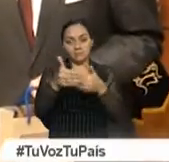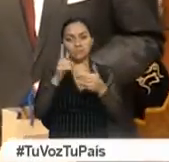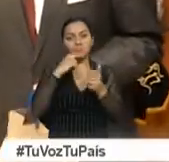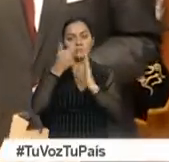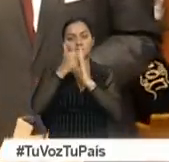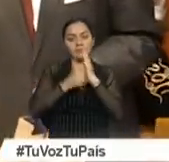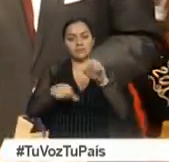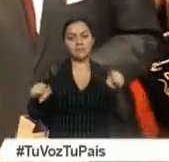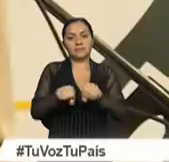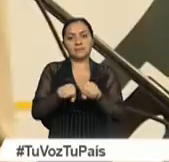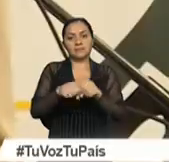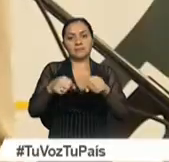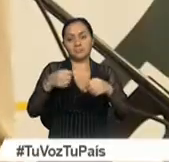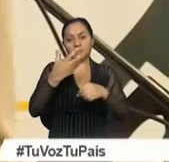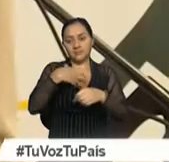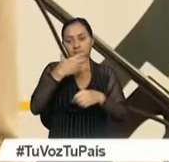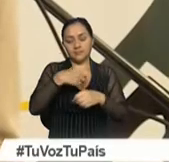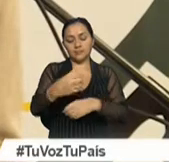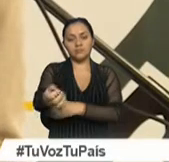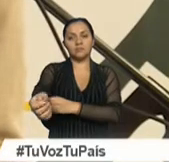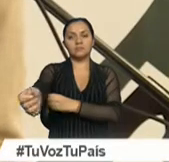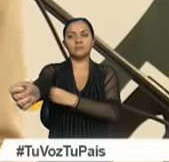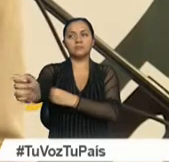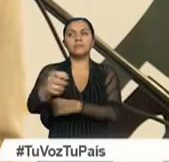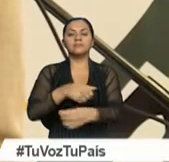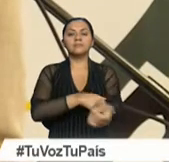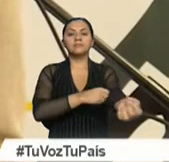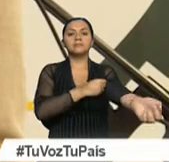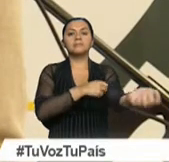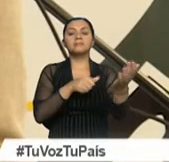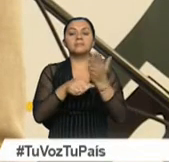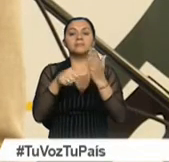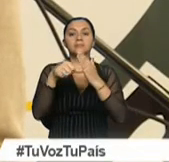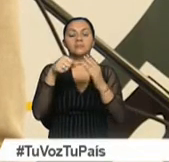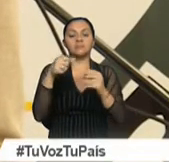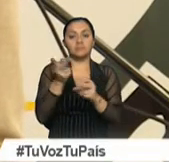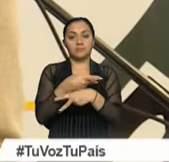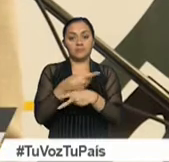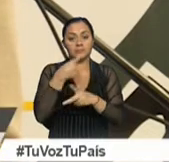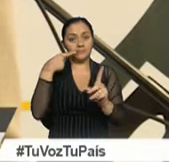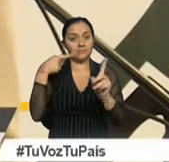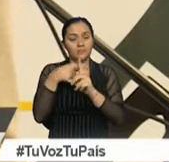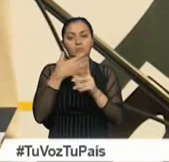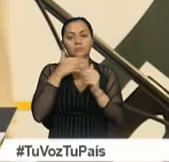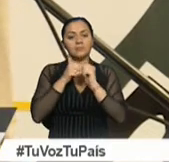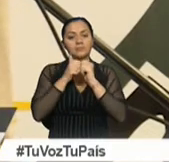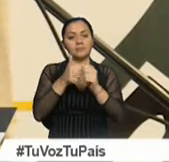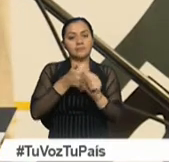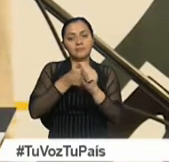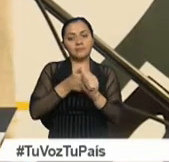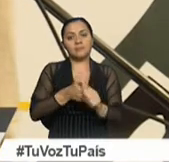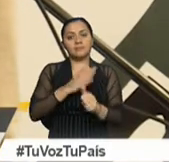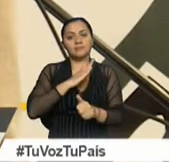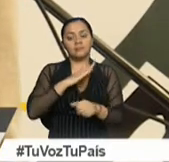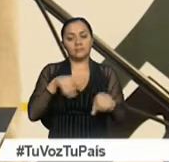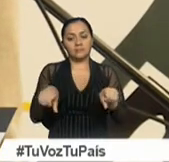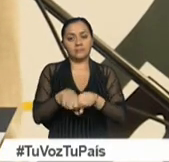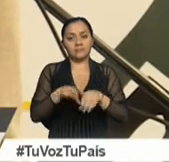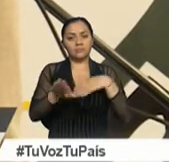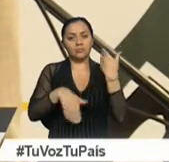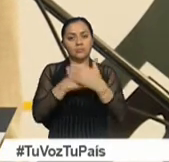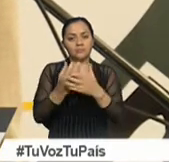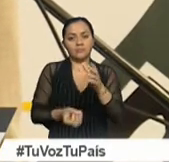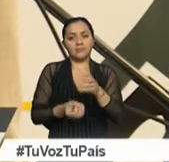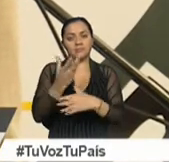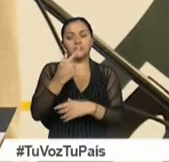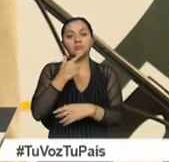de calzado en Ambato. El MIPRO está brindando el acompañamiento técnico al sector calzado de Tungurahua para la creación del